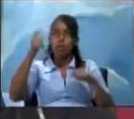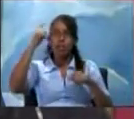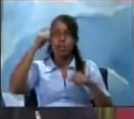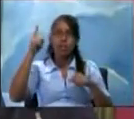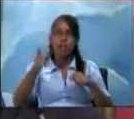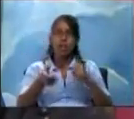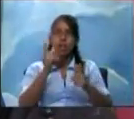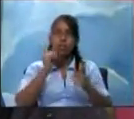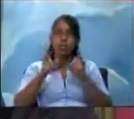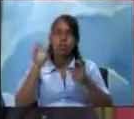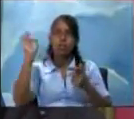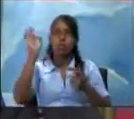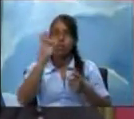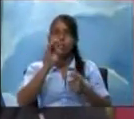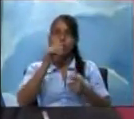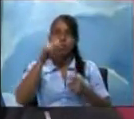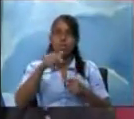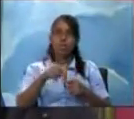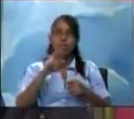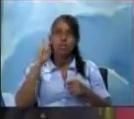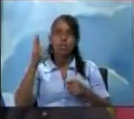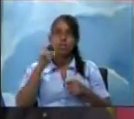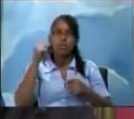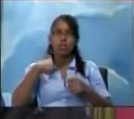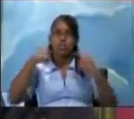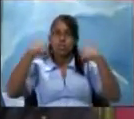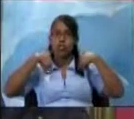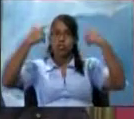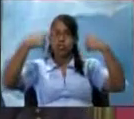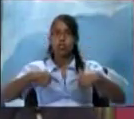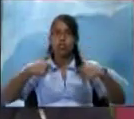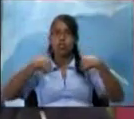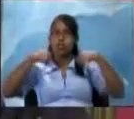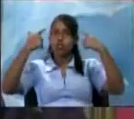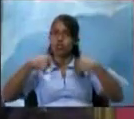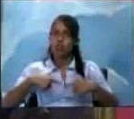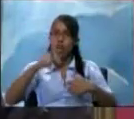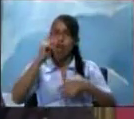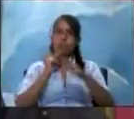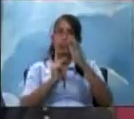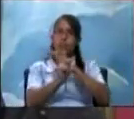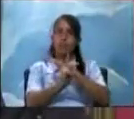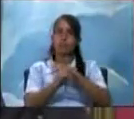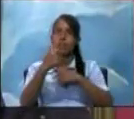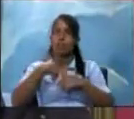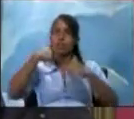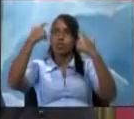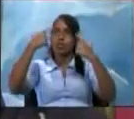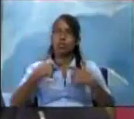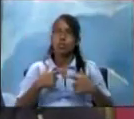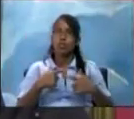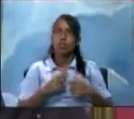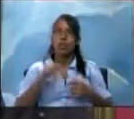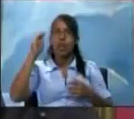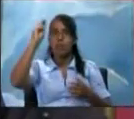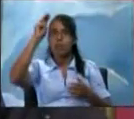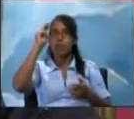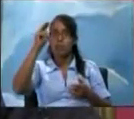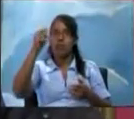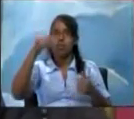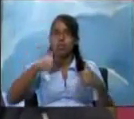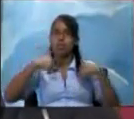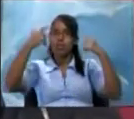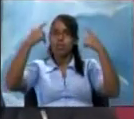día, algunos predicadores siempre utilizan ese yo soy el profeta, yo soy el